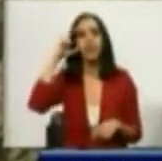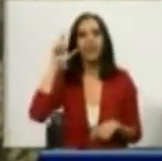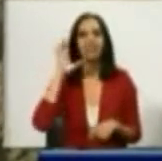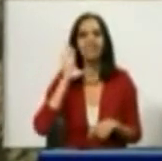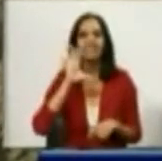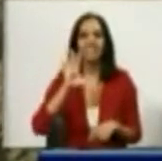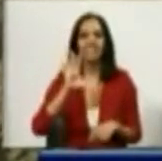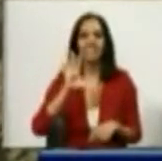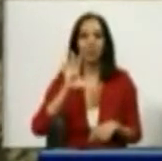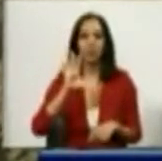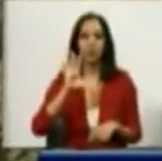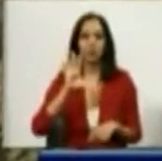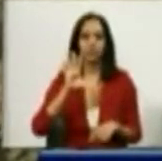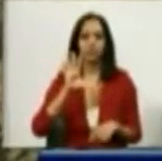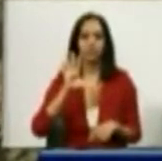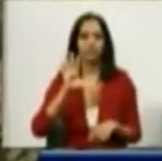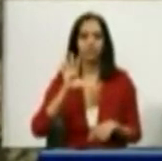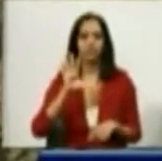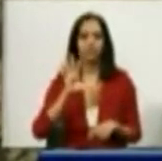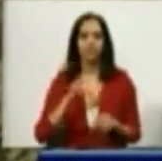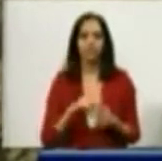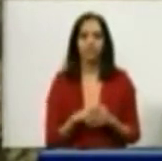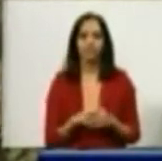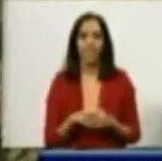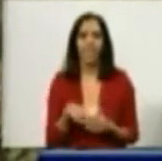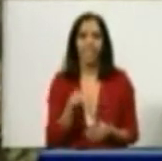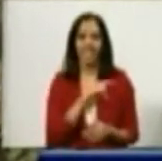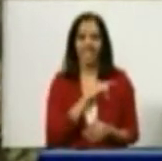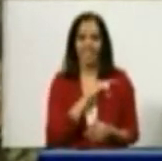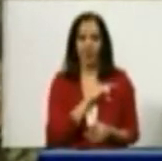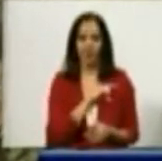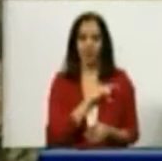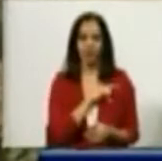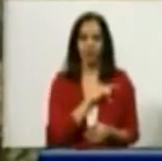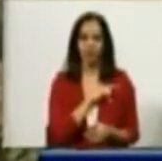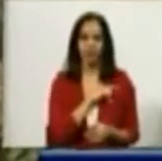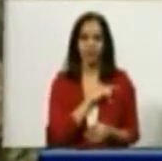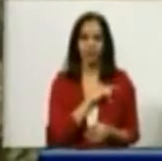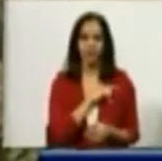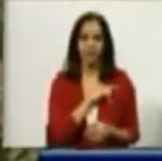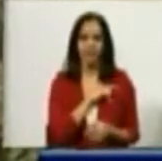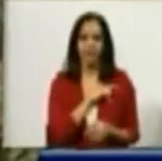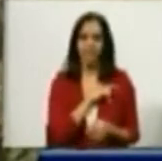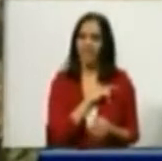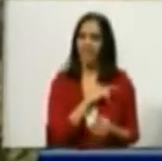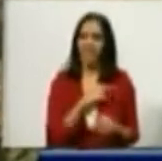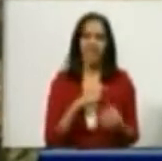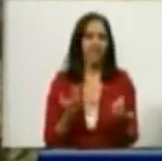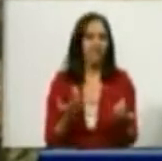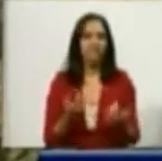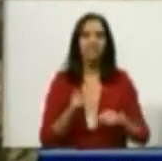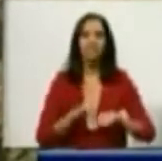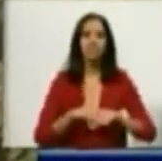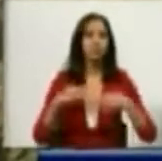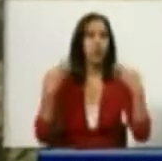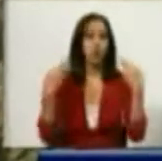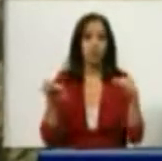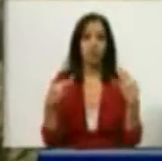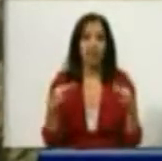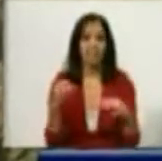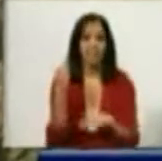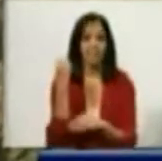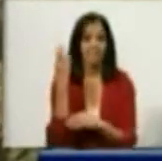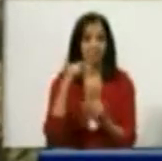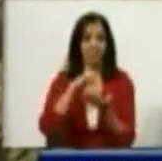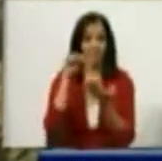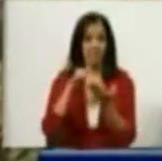de cinco de enero en condiciones normales si esa asamblea nacional